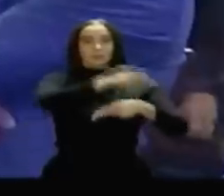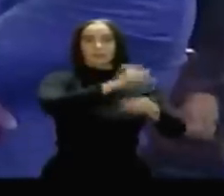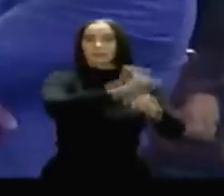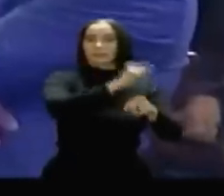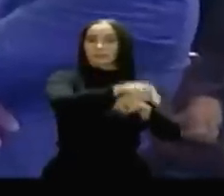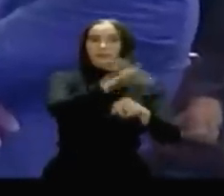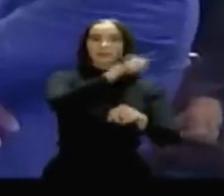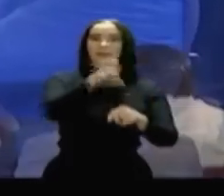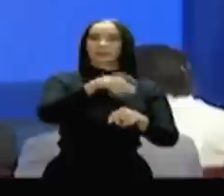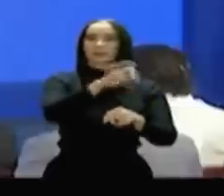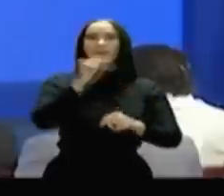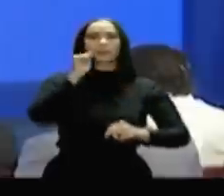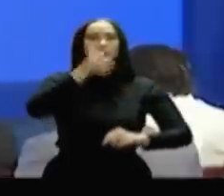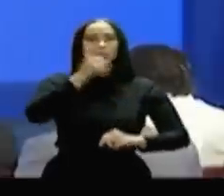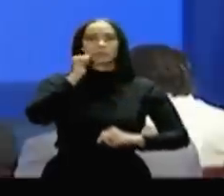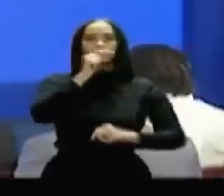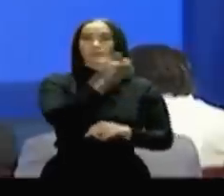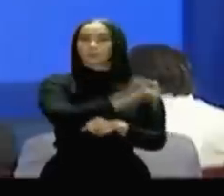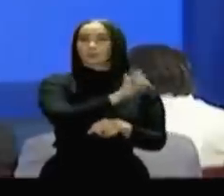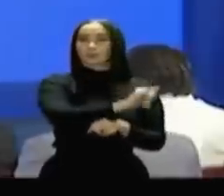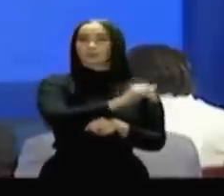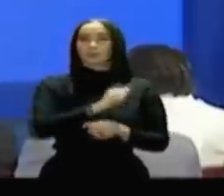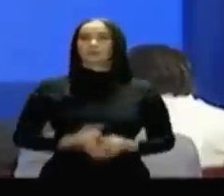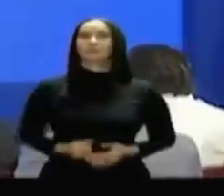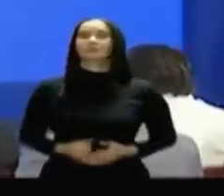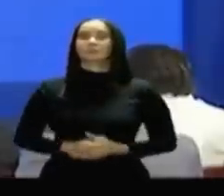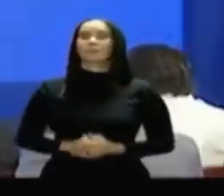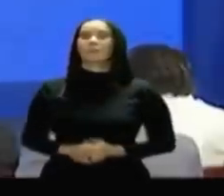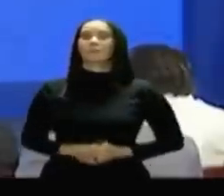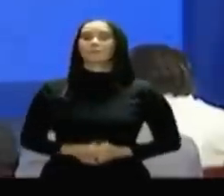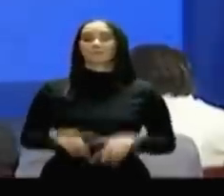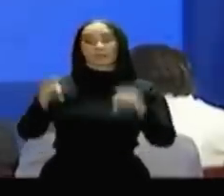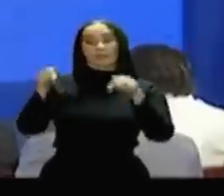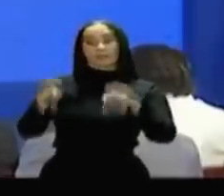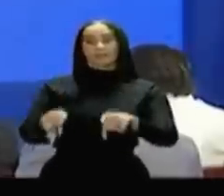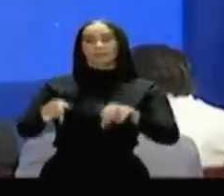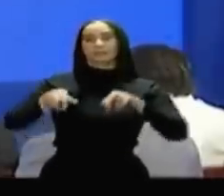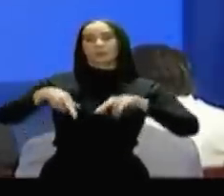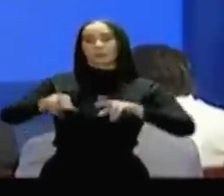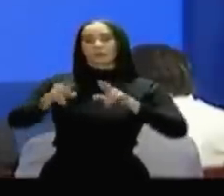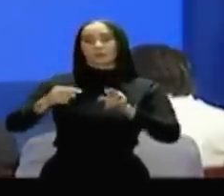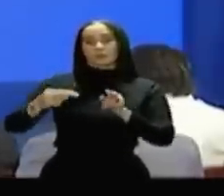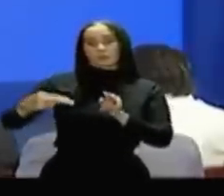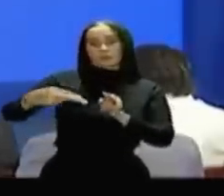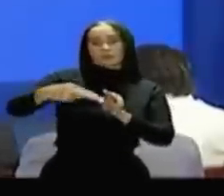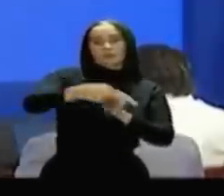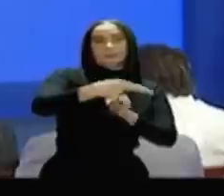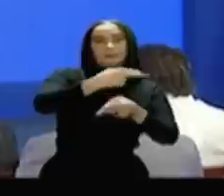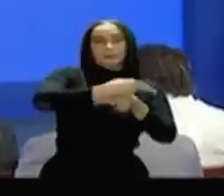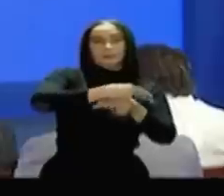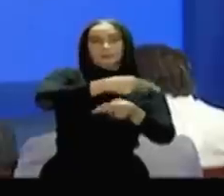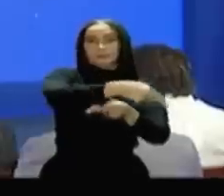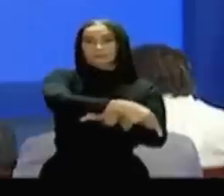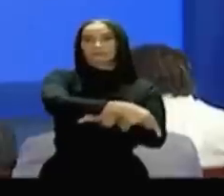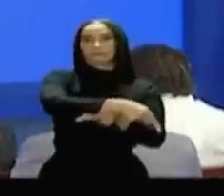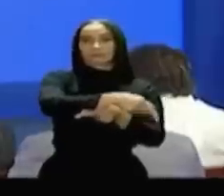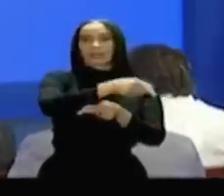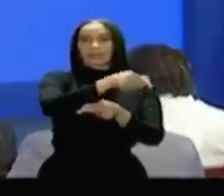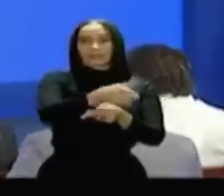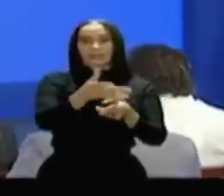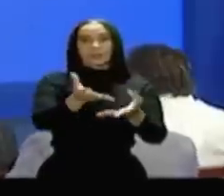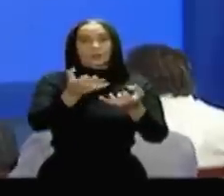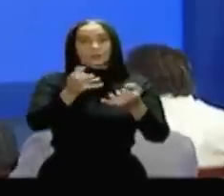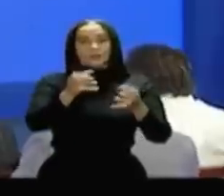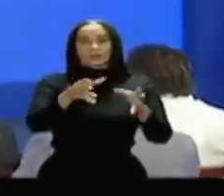ha ido degradando el río, de cómo hay empresarios y gente del sector agrícola y demás que